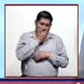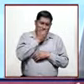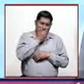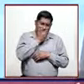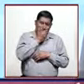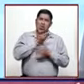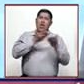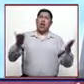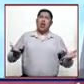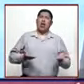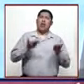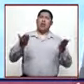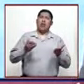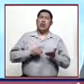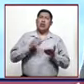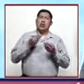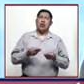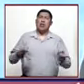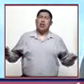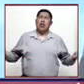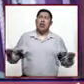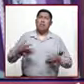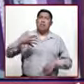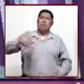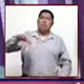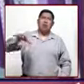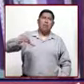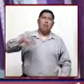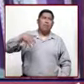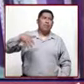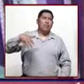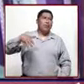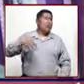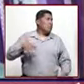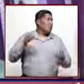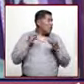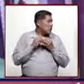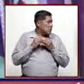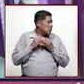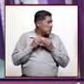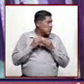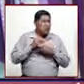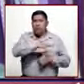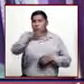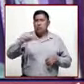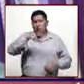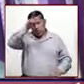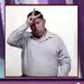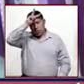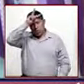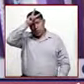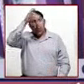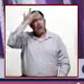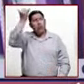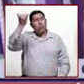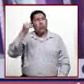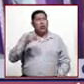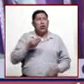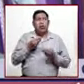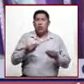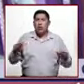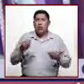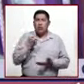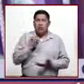¿A dónde puede ir este material de las campanas? Mayormente sale hacia el lado del Perú, porque el material también es ya